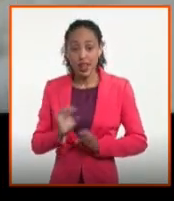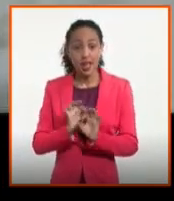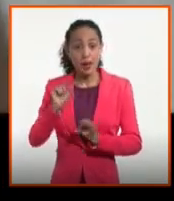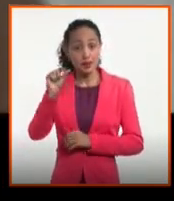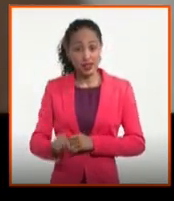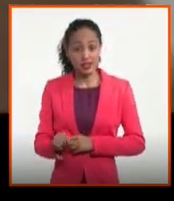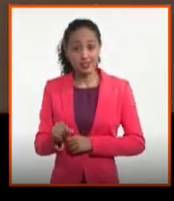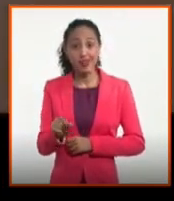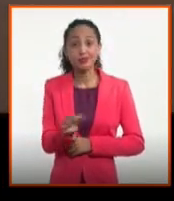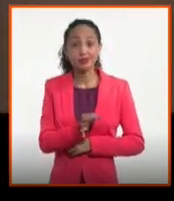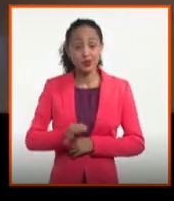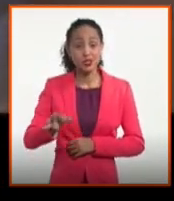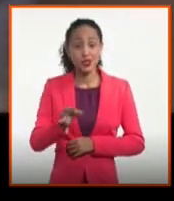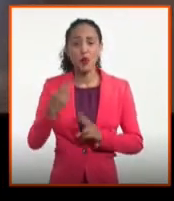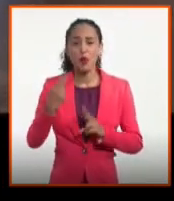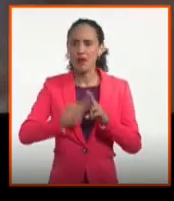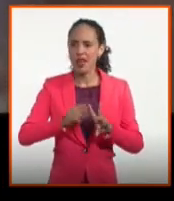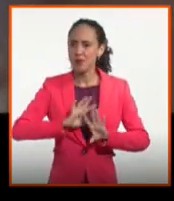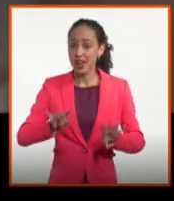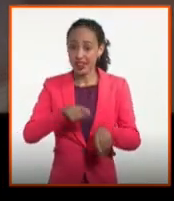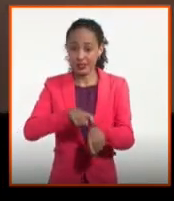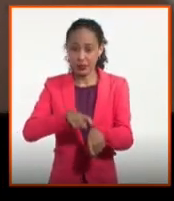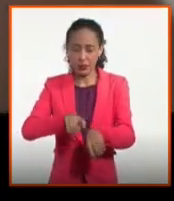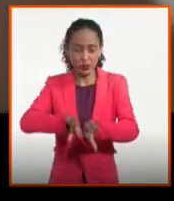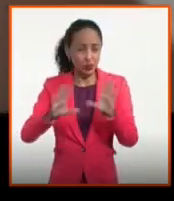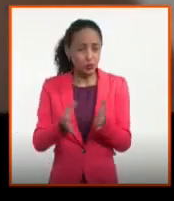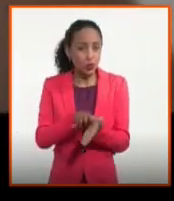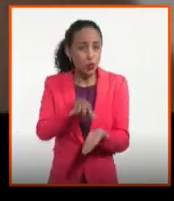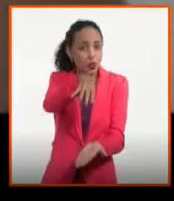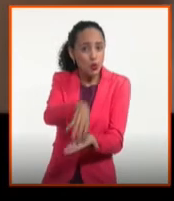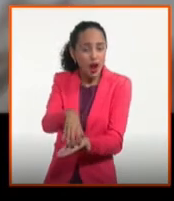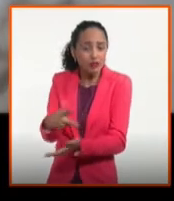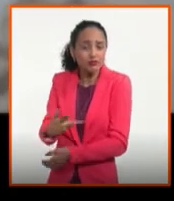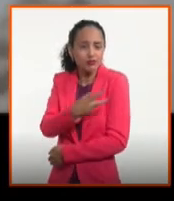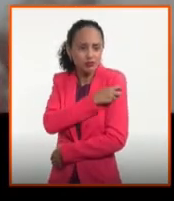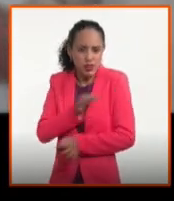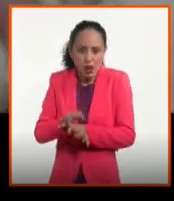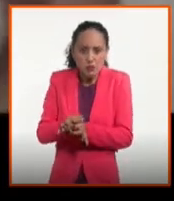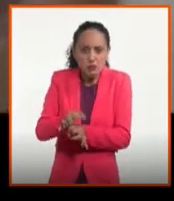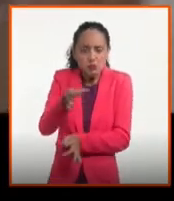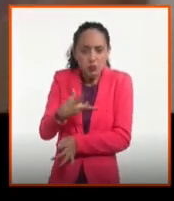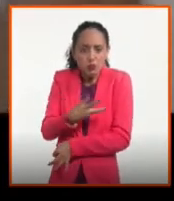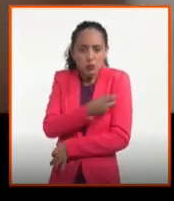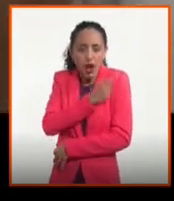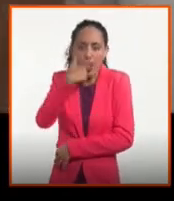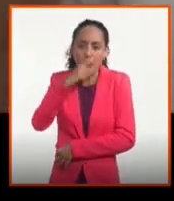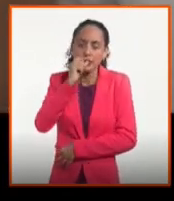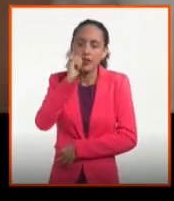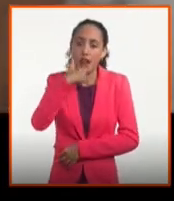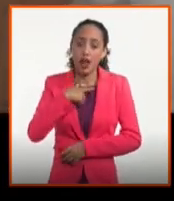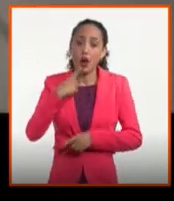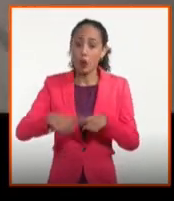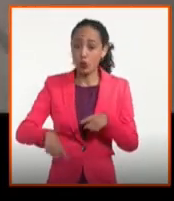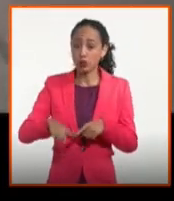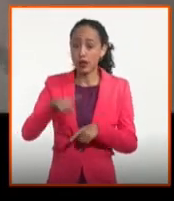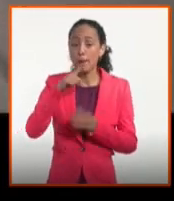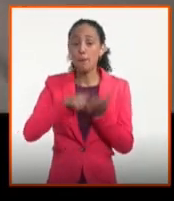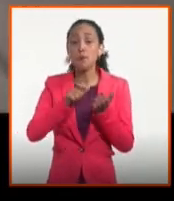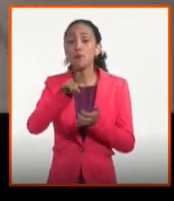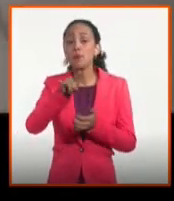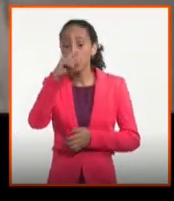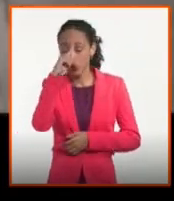este momento están garantizados en todos los vacunatorios los bulbos para la administración de abdalá o soberana plus y se intensifica